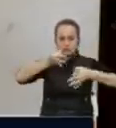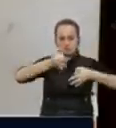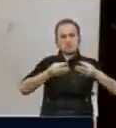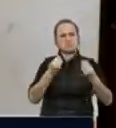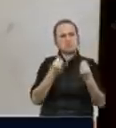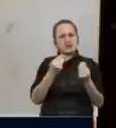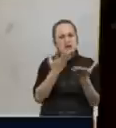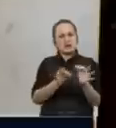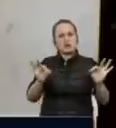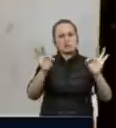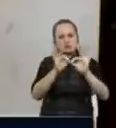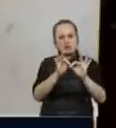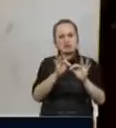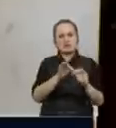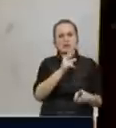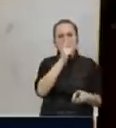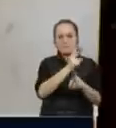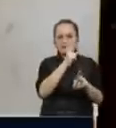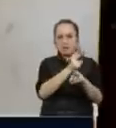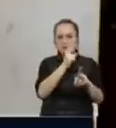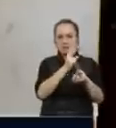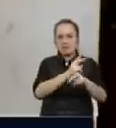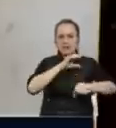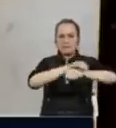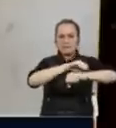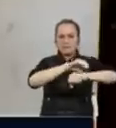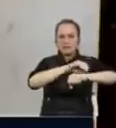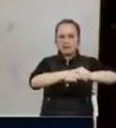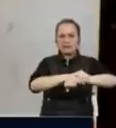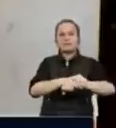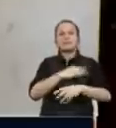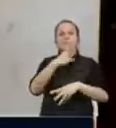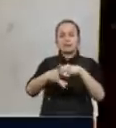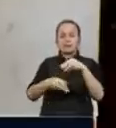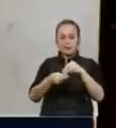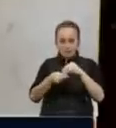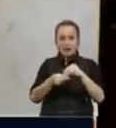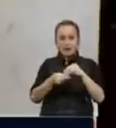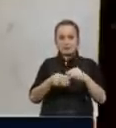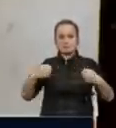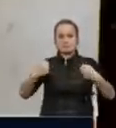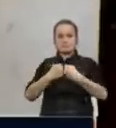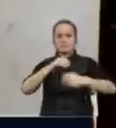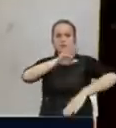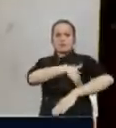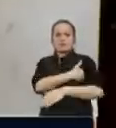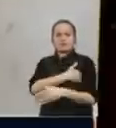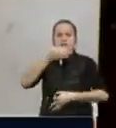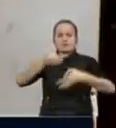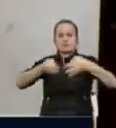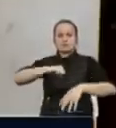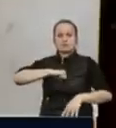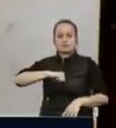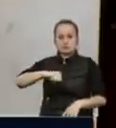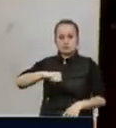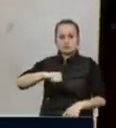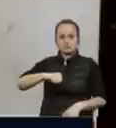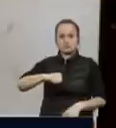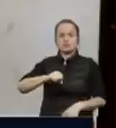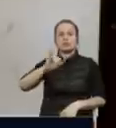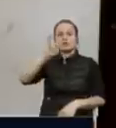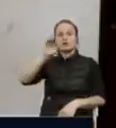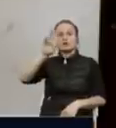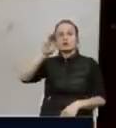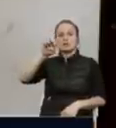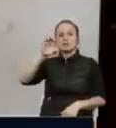para la desarticulación de estas organizaciones armadas ilegales. Además, y en coordinación con el Ministerio de Justicia y del Derecho, INPEC,